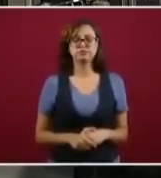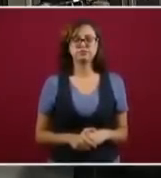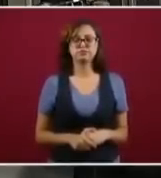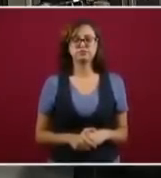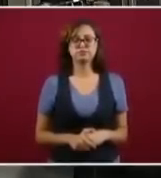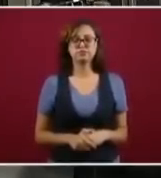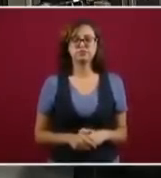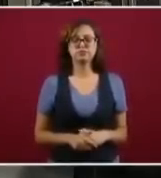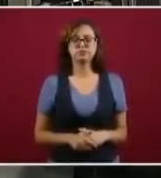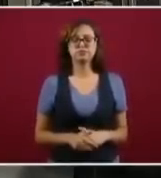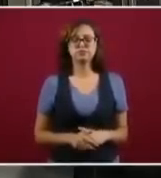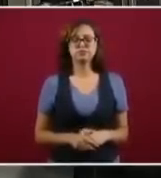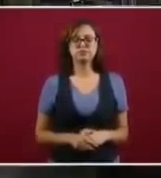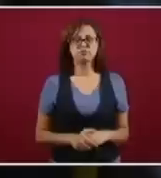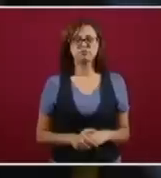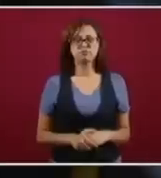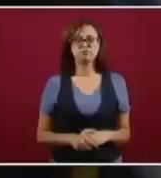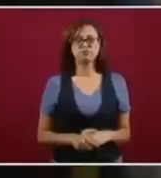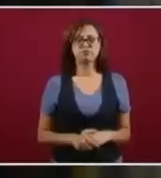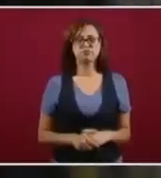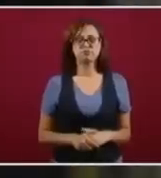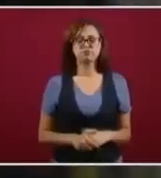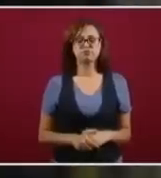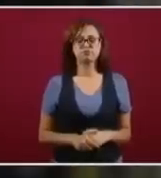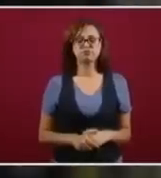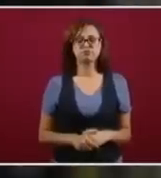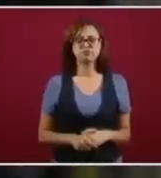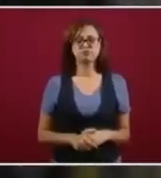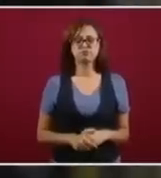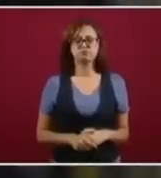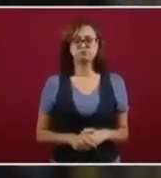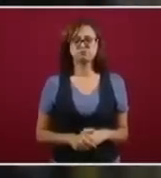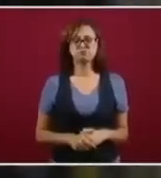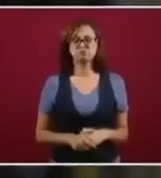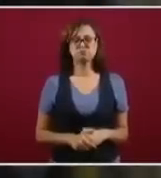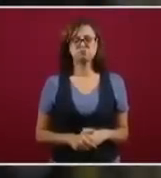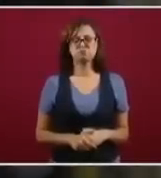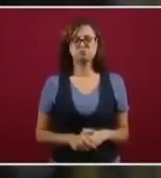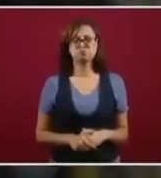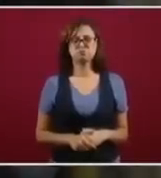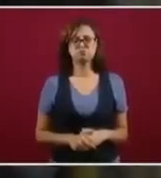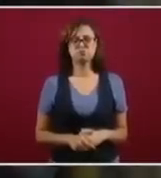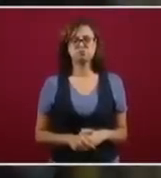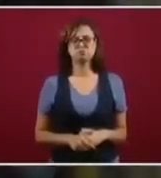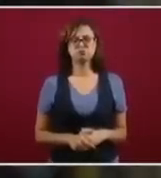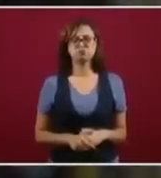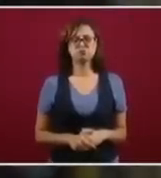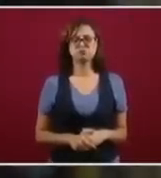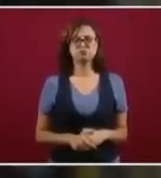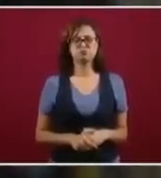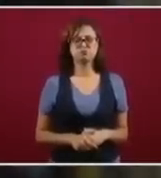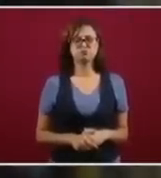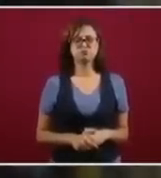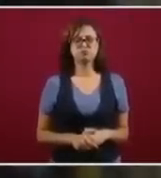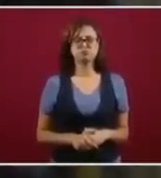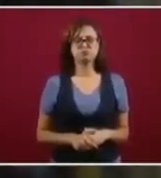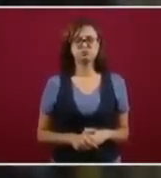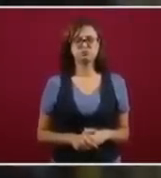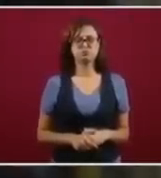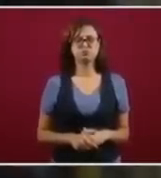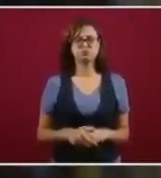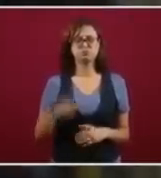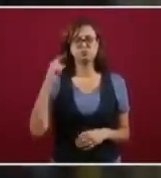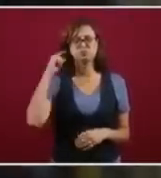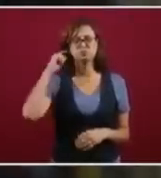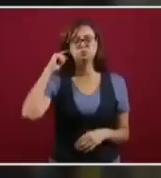Al secretario de la Defensa como quien, bueno, la entidad que determina